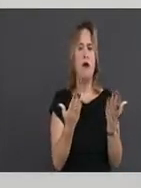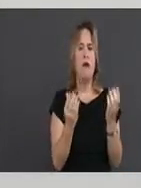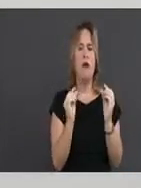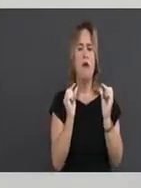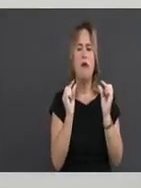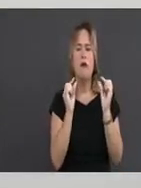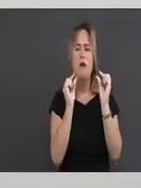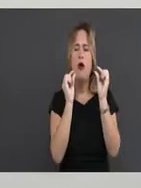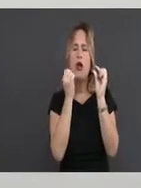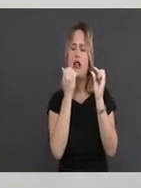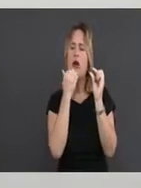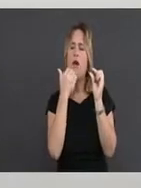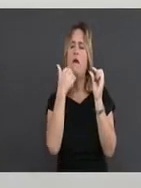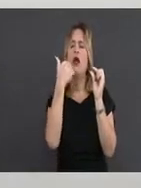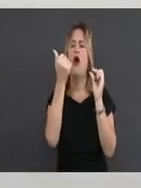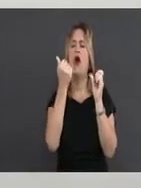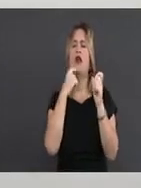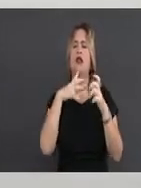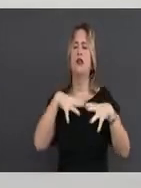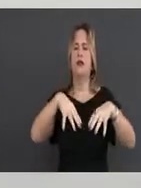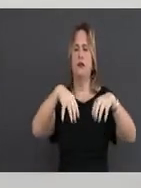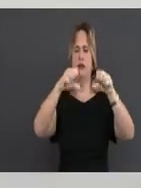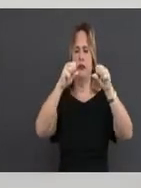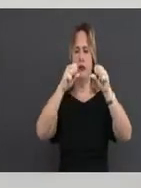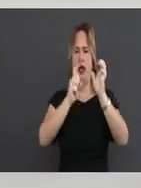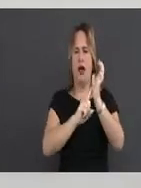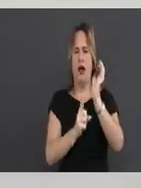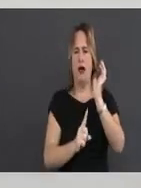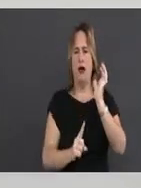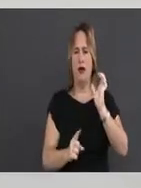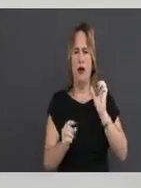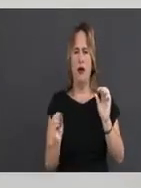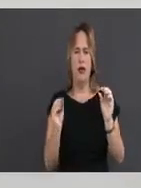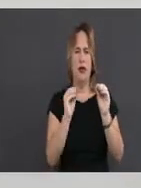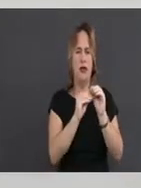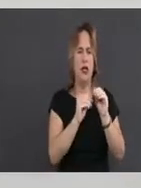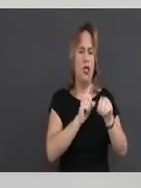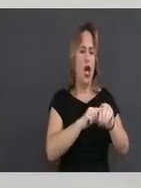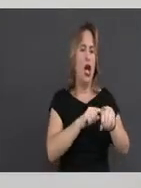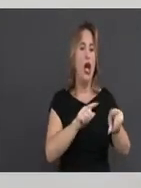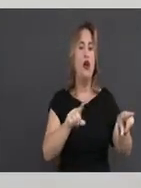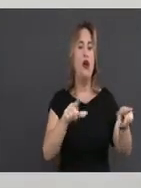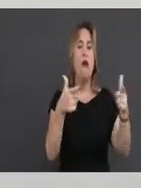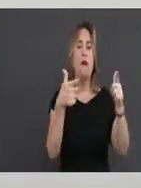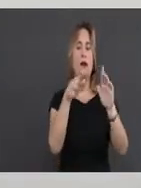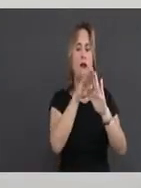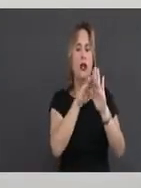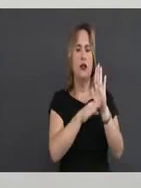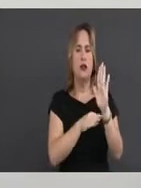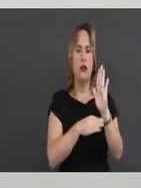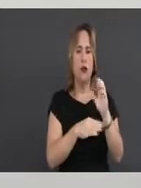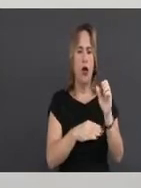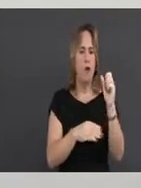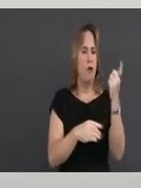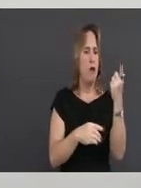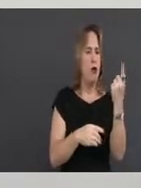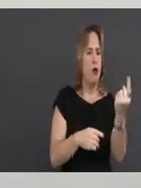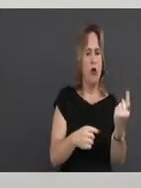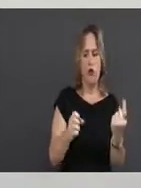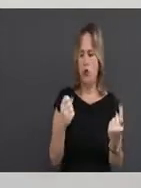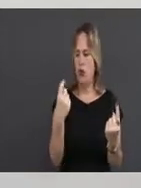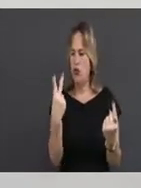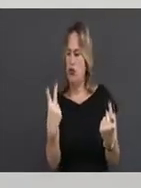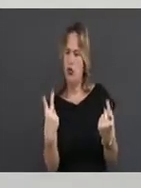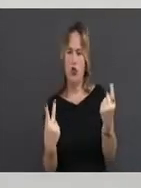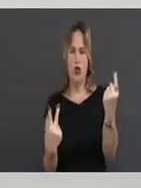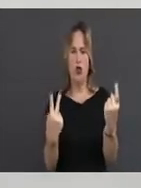leve mejoría en el tema del fluido eléctrico. Hablan del cumplimiento de esta programación, bloque 1, bloque 2, quizás